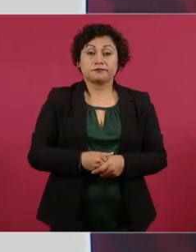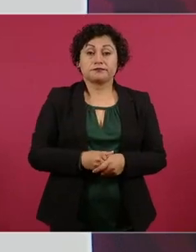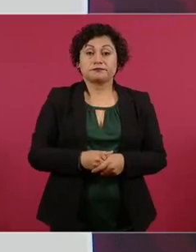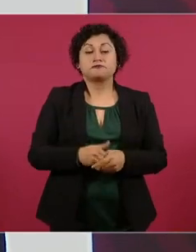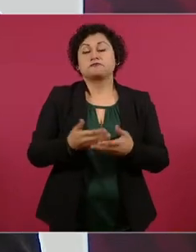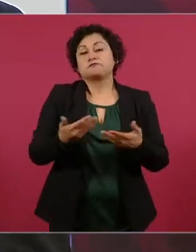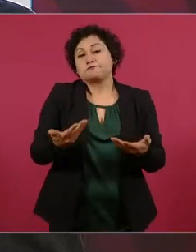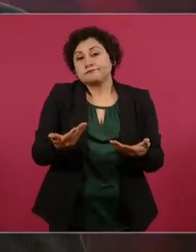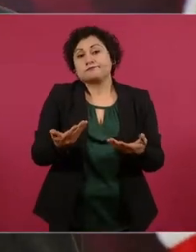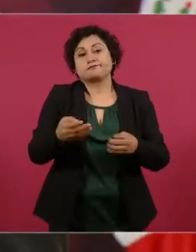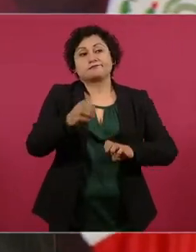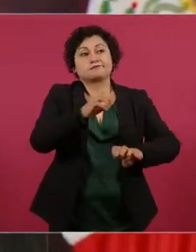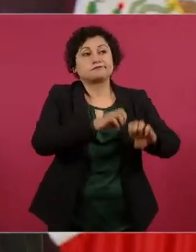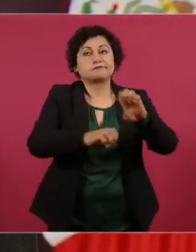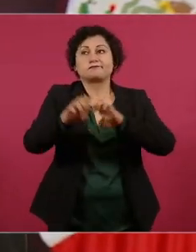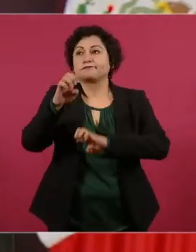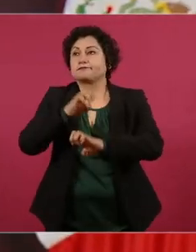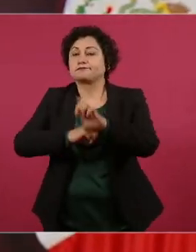inversionistas,